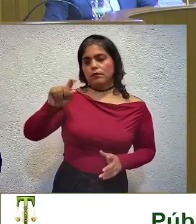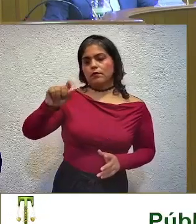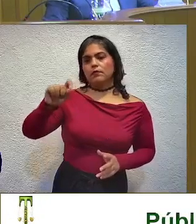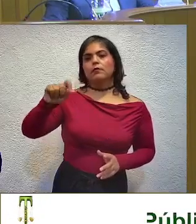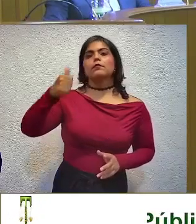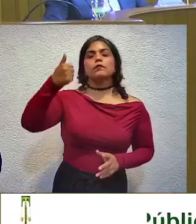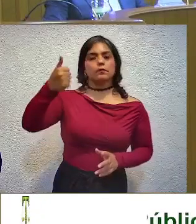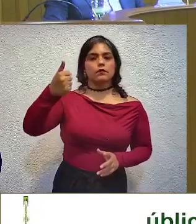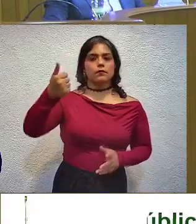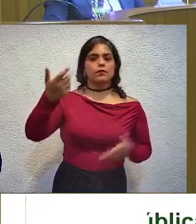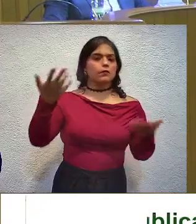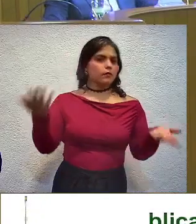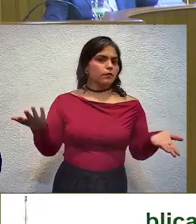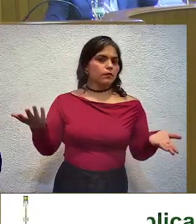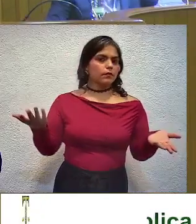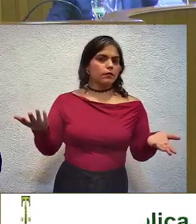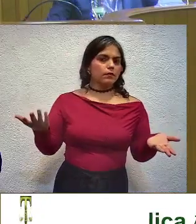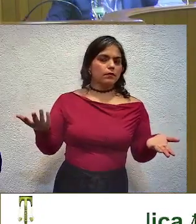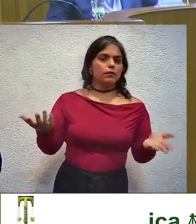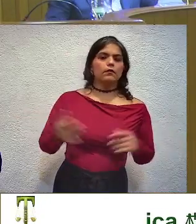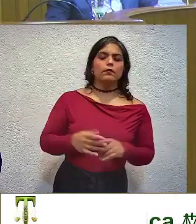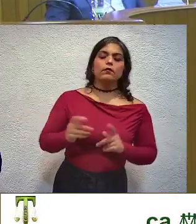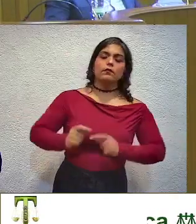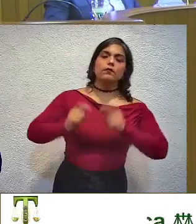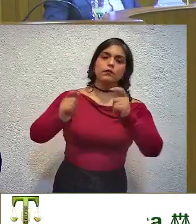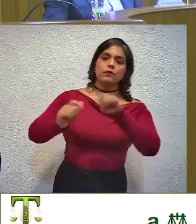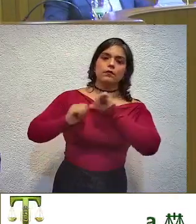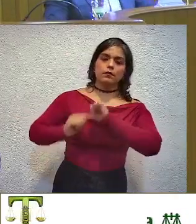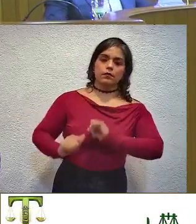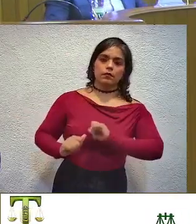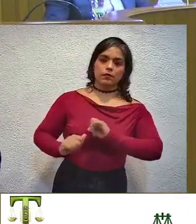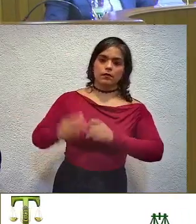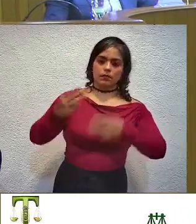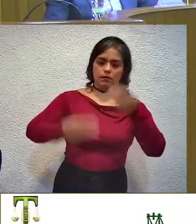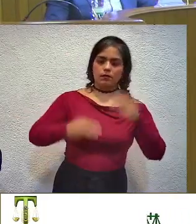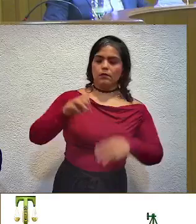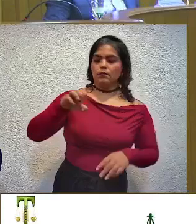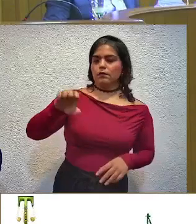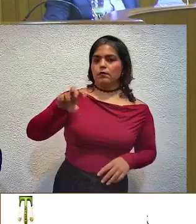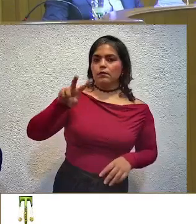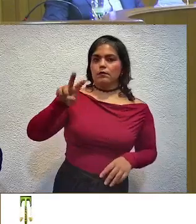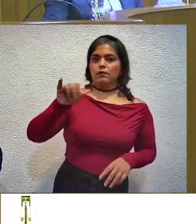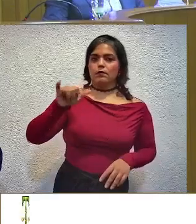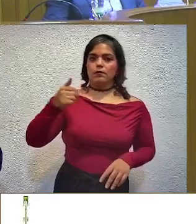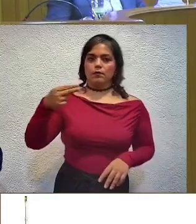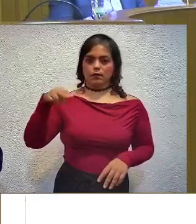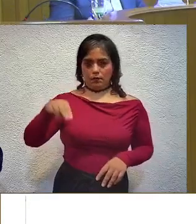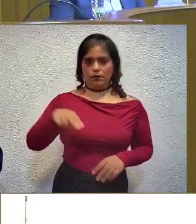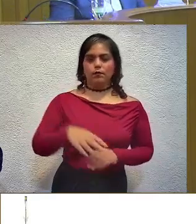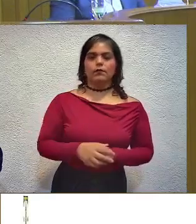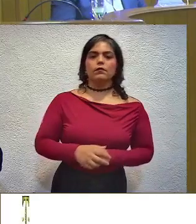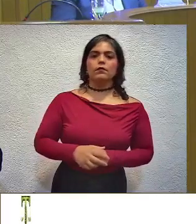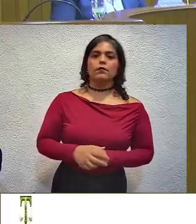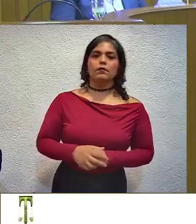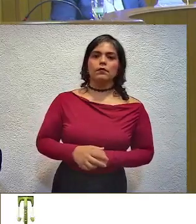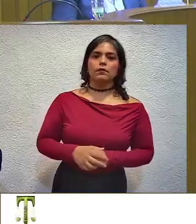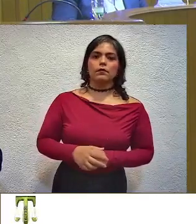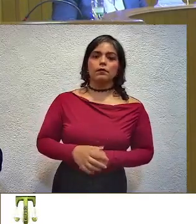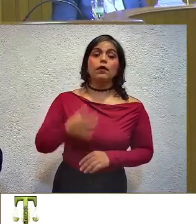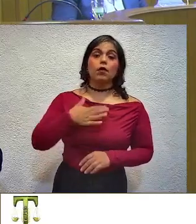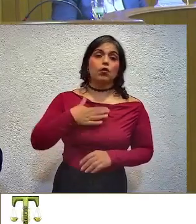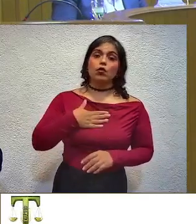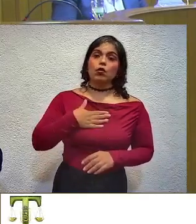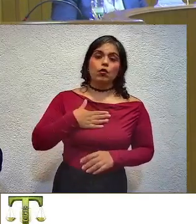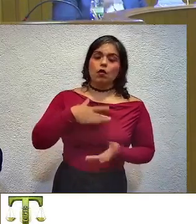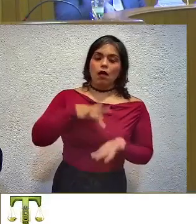020/2026, el cual fue turnado a la ponencia a cargo de la magistrada Evelyn Rodríguez Chinol, en el cual no puedo participar